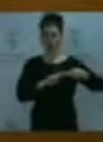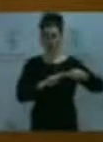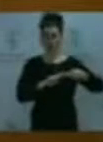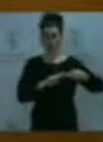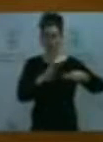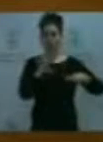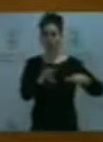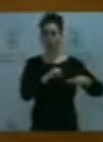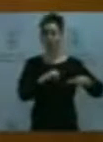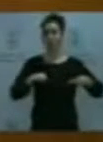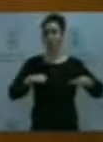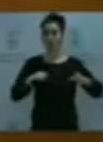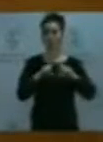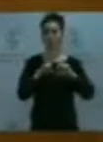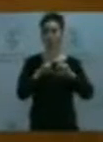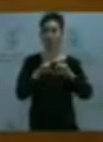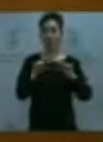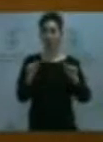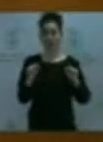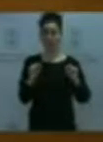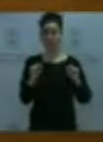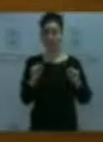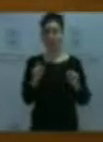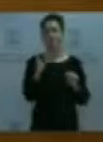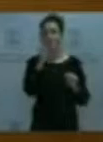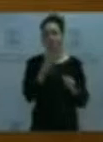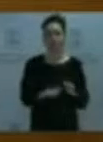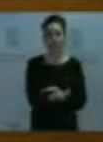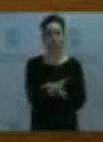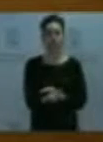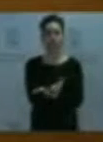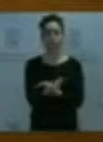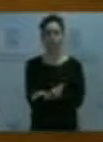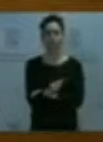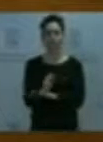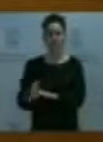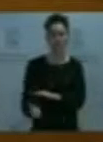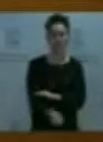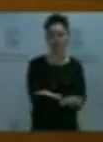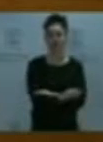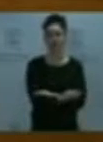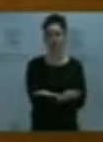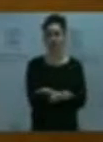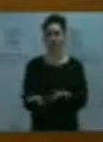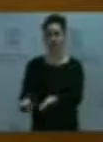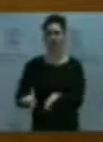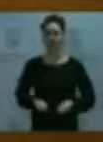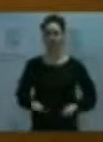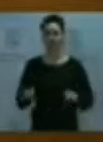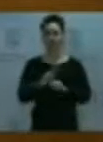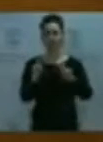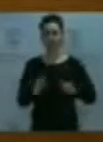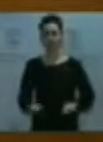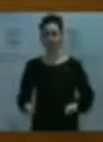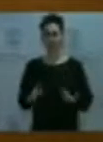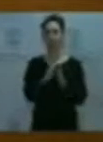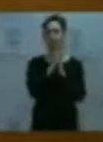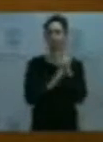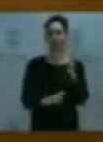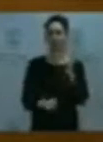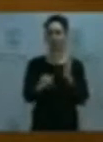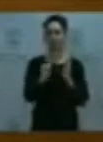por partos múltiples y por adopciones internacionales. No adopciones nacionales, es